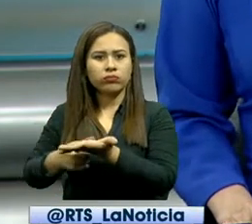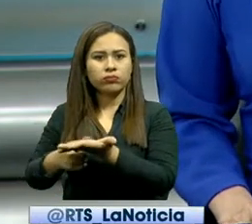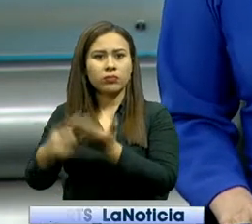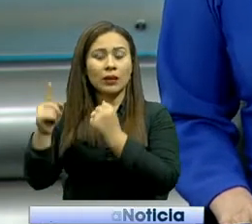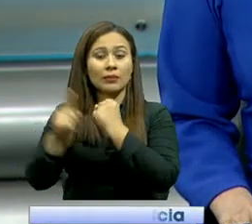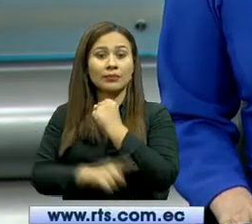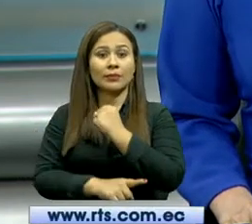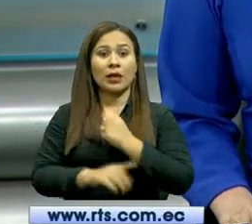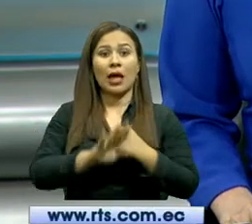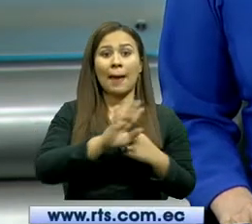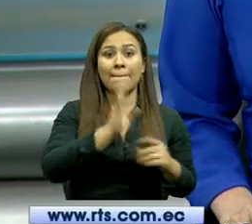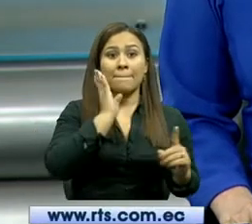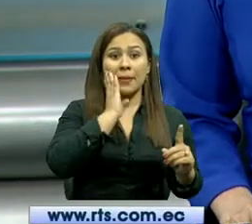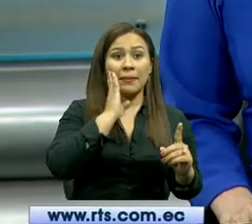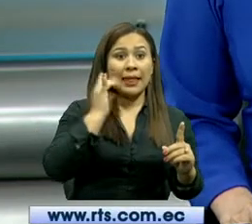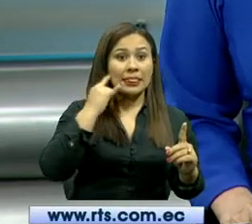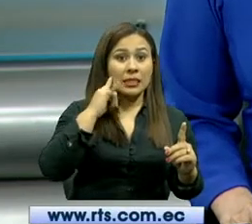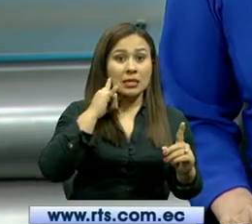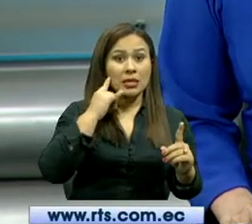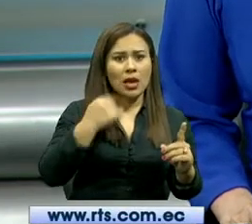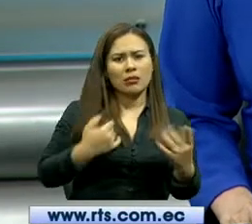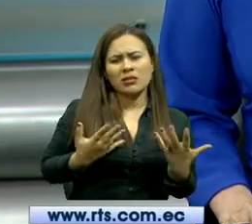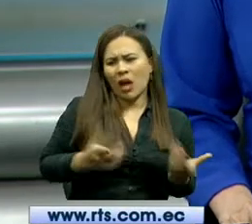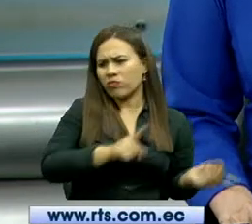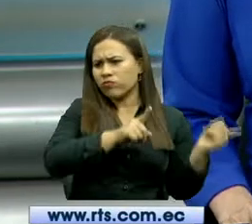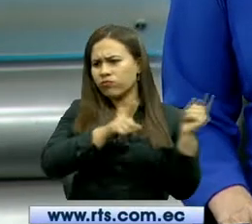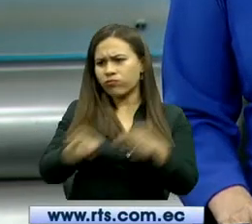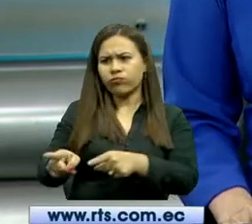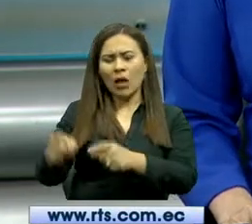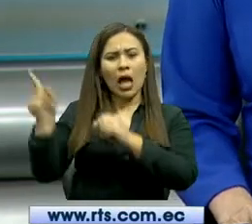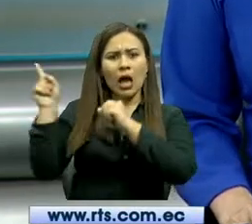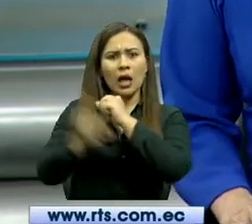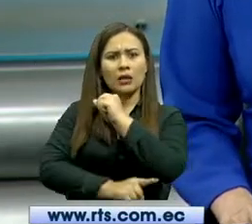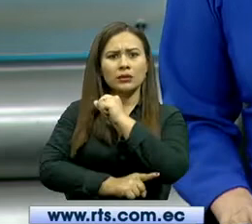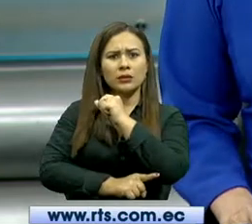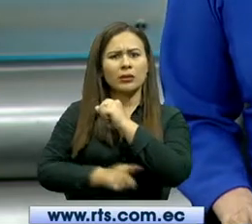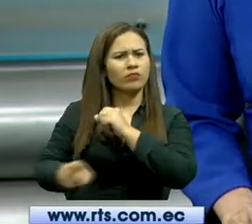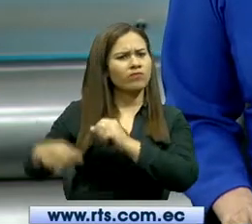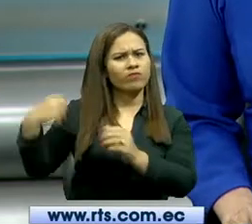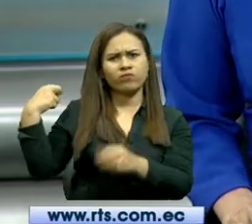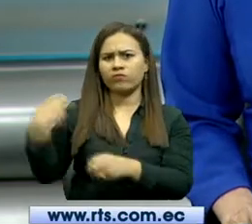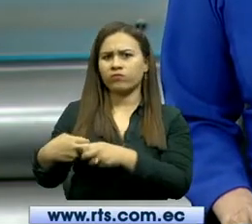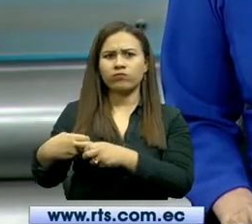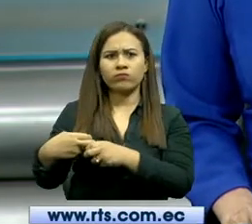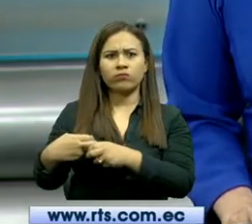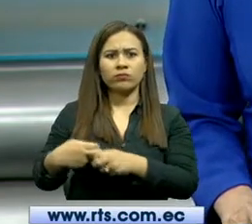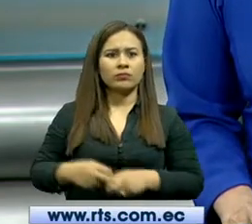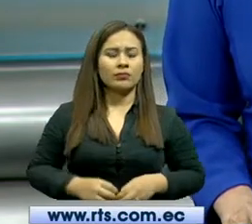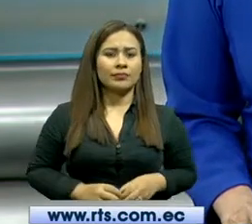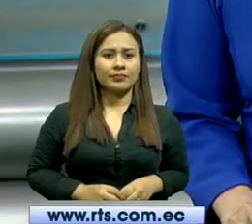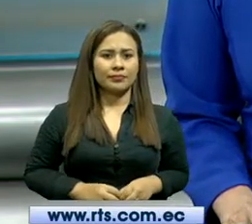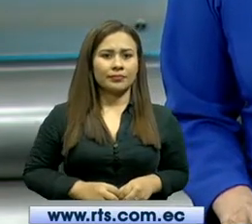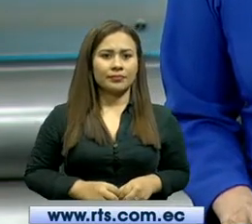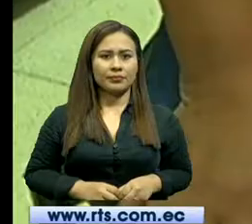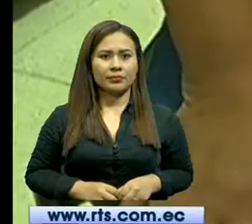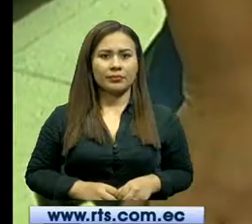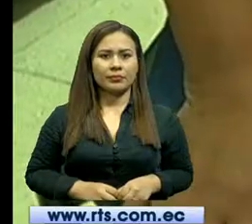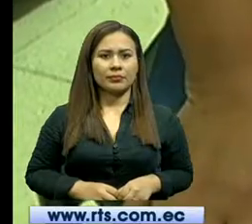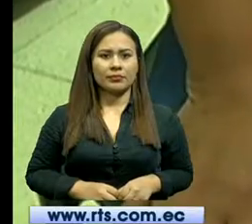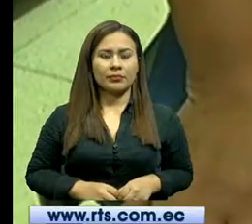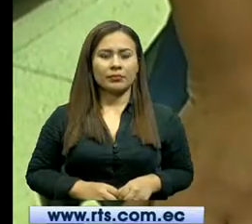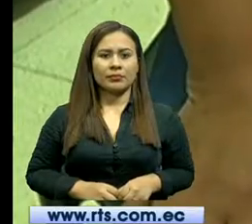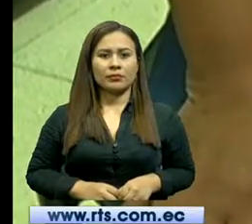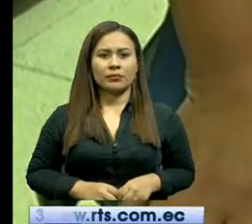La madre de la presunta víctima exige que sea sancionado con todo el rigor de la ley. Muy